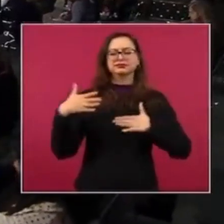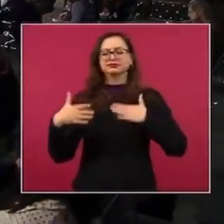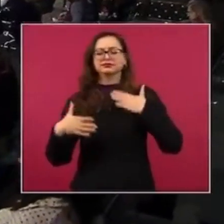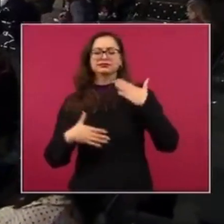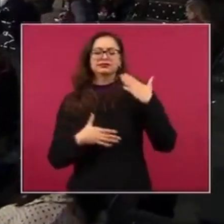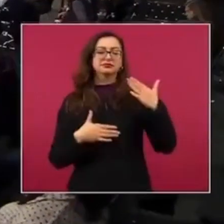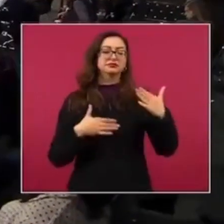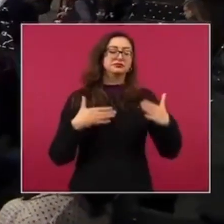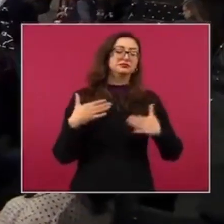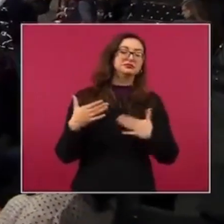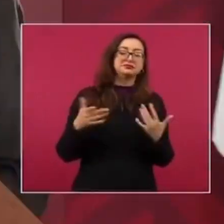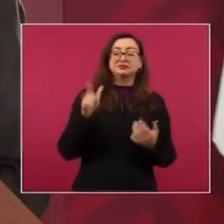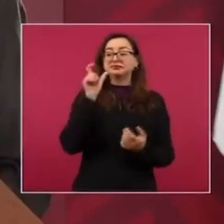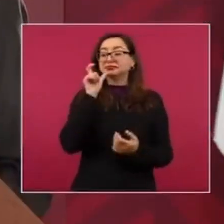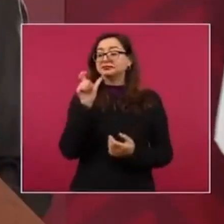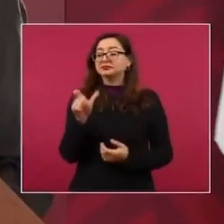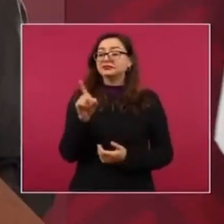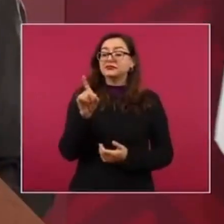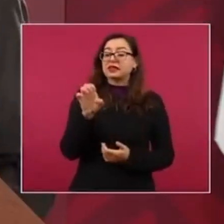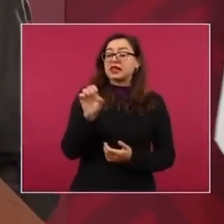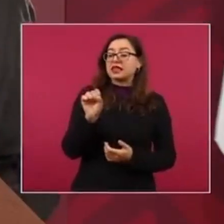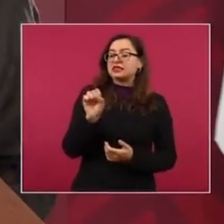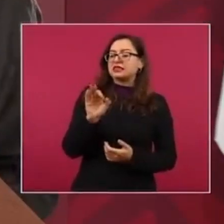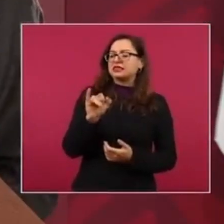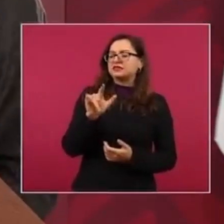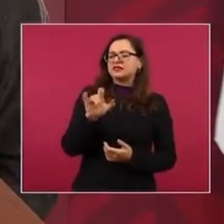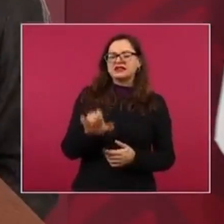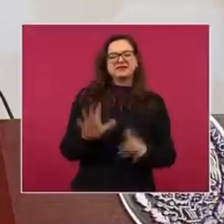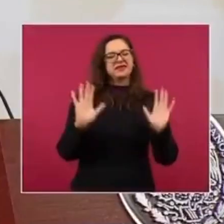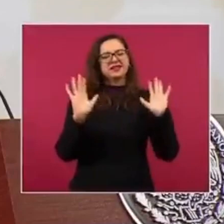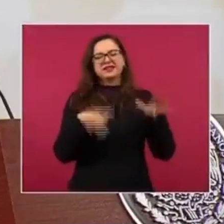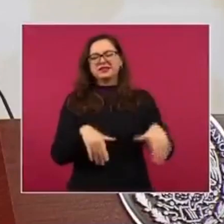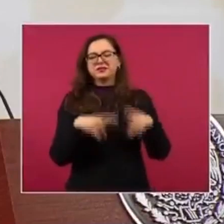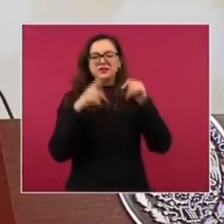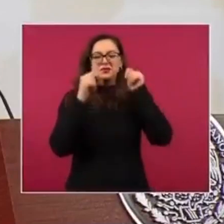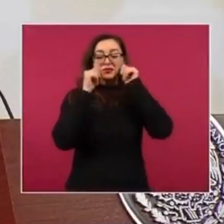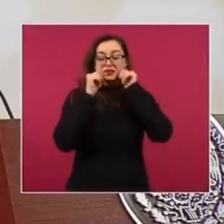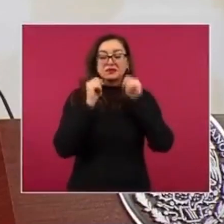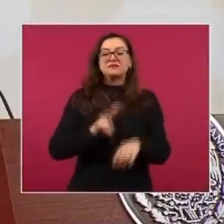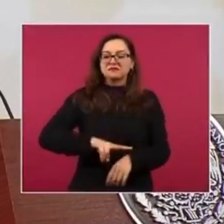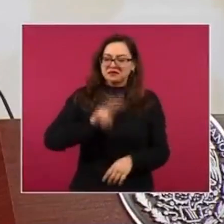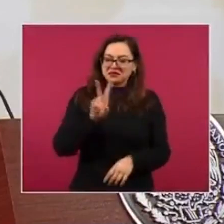le llamen va a estar bueno en la carrera